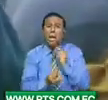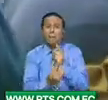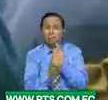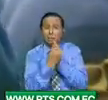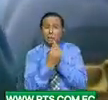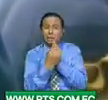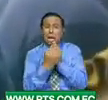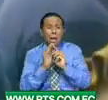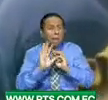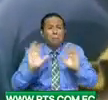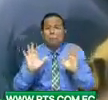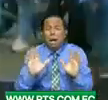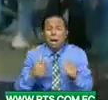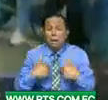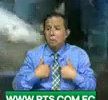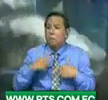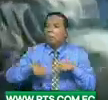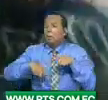mensaje. No sabía nada de